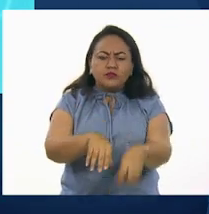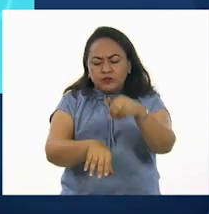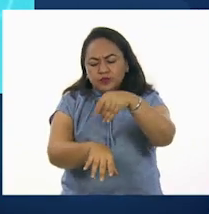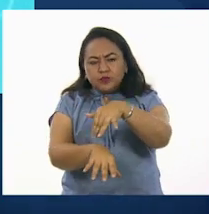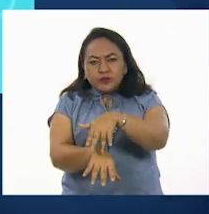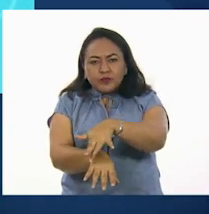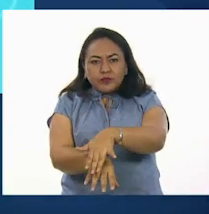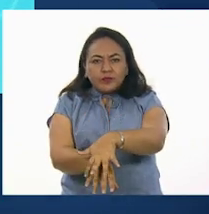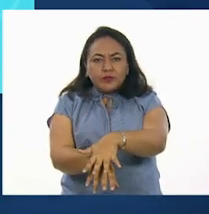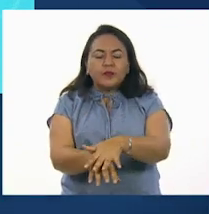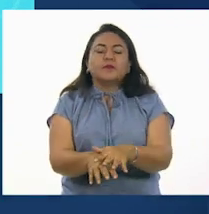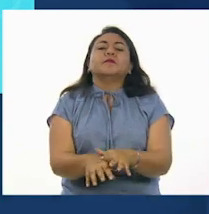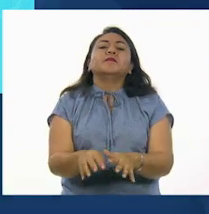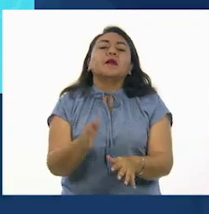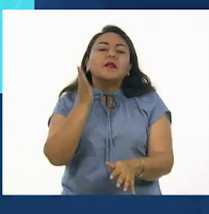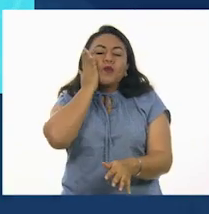agua.